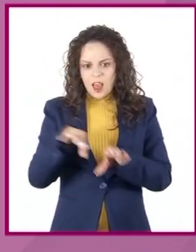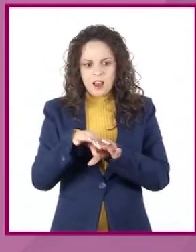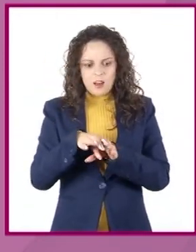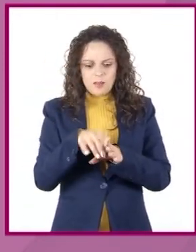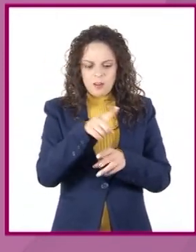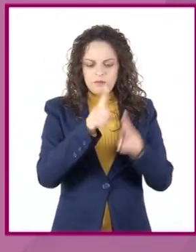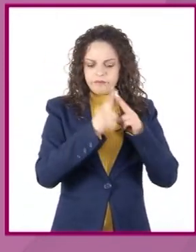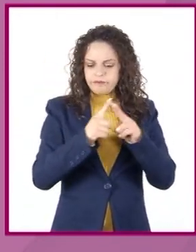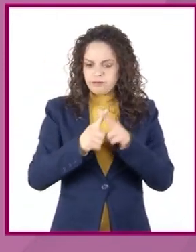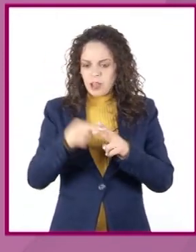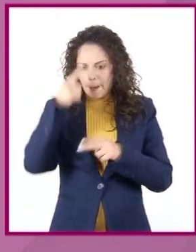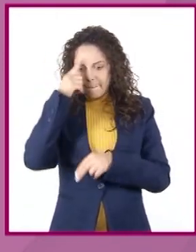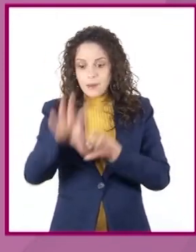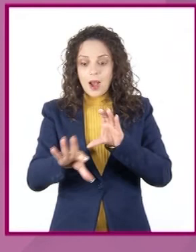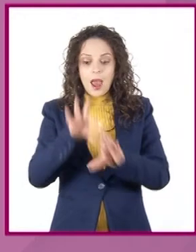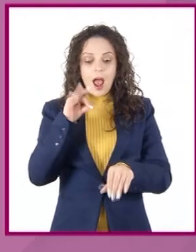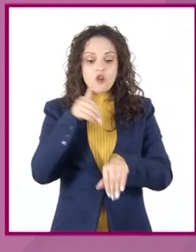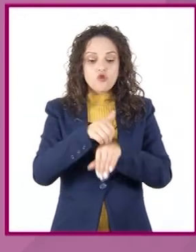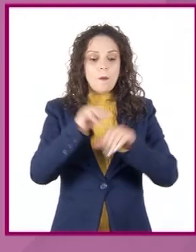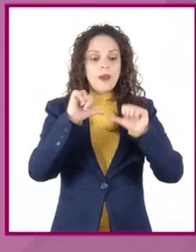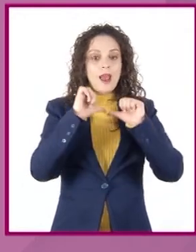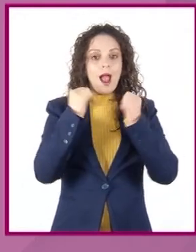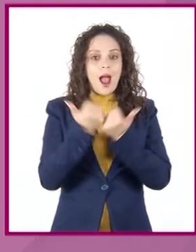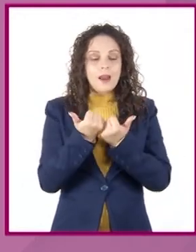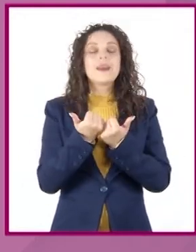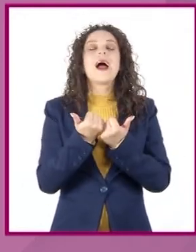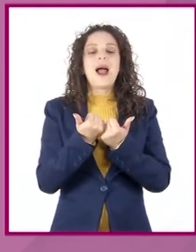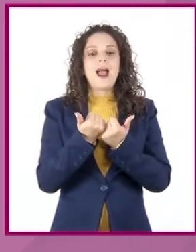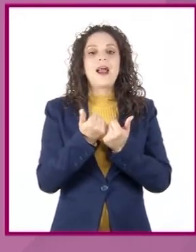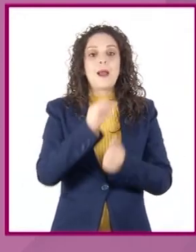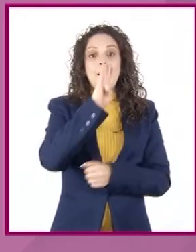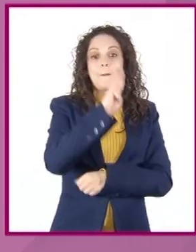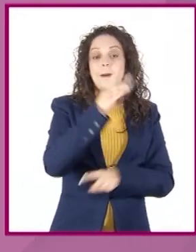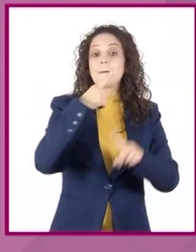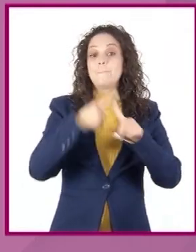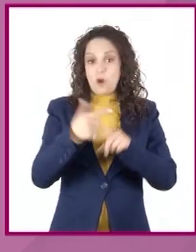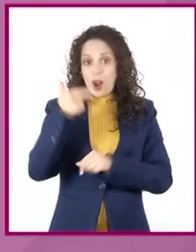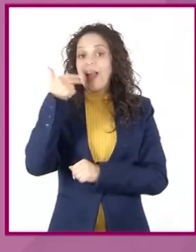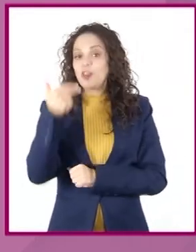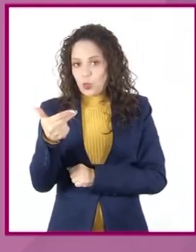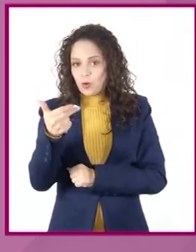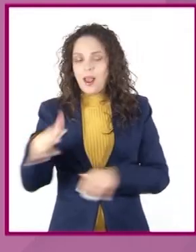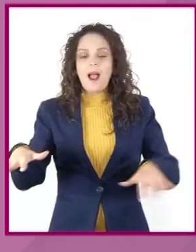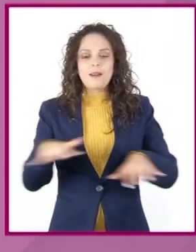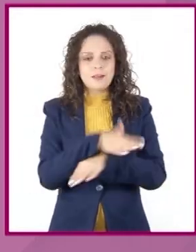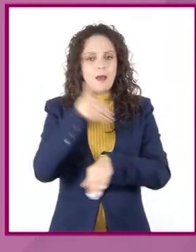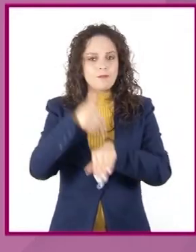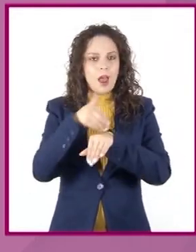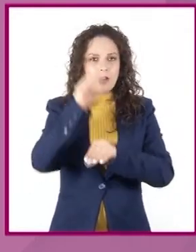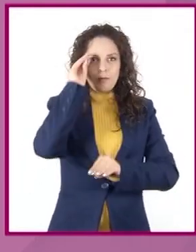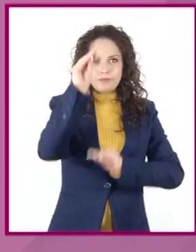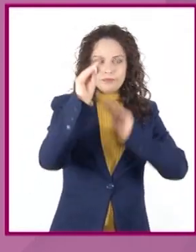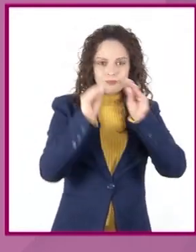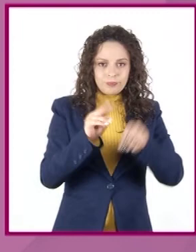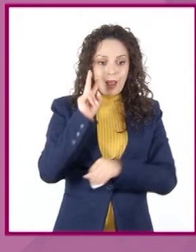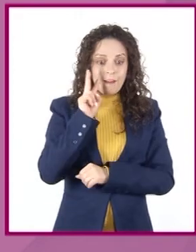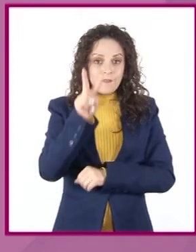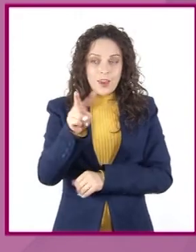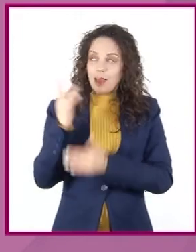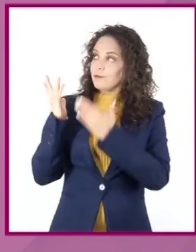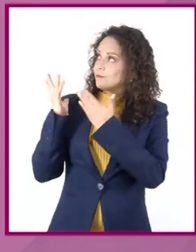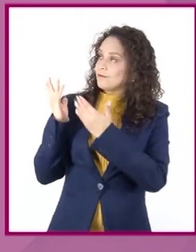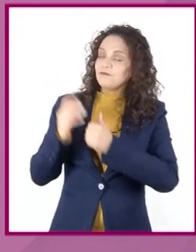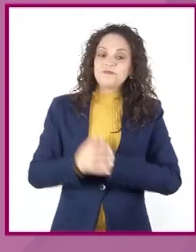del romboide, hay que multiplicar la base por la altura. Sustituimos los valores del romboide que sirve de base al